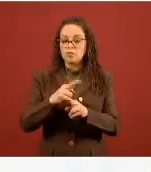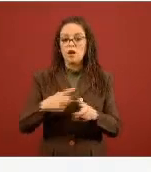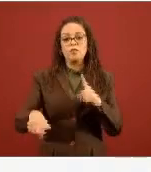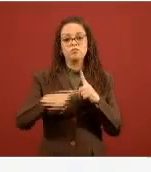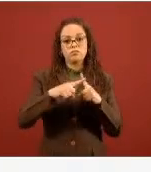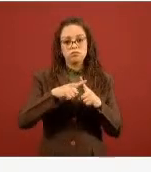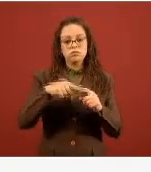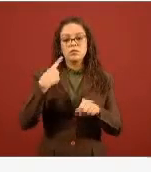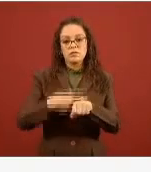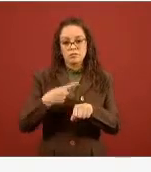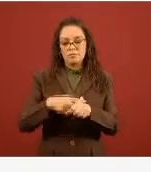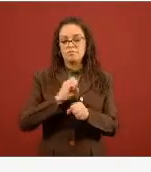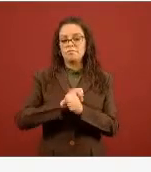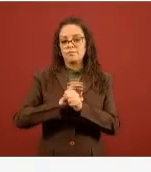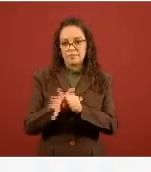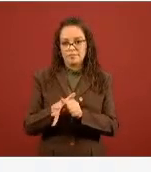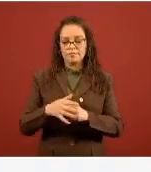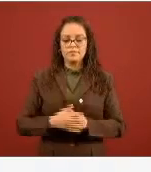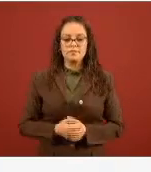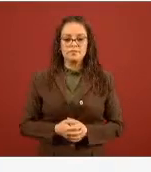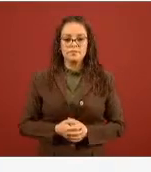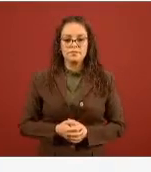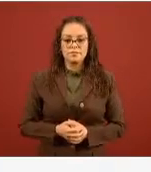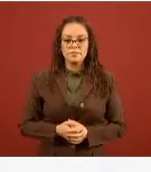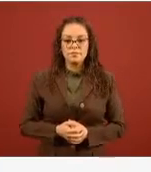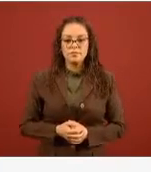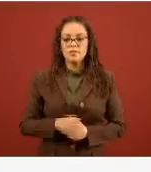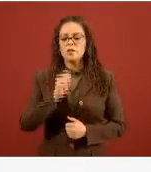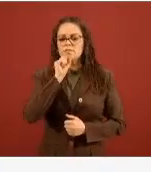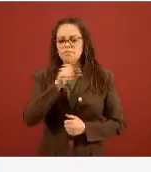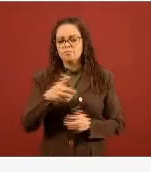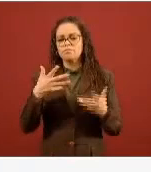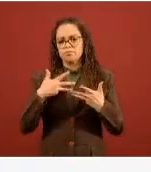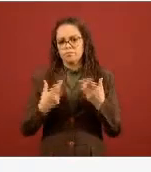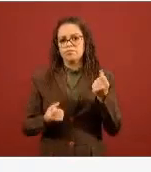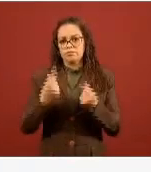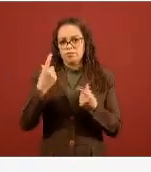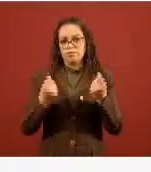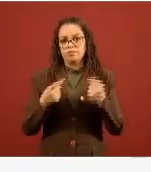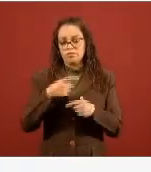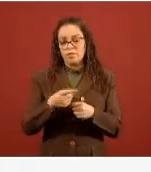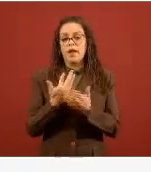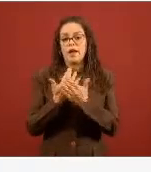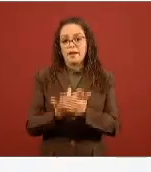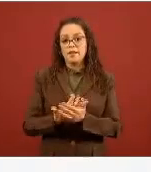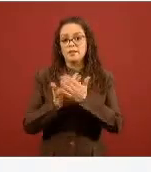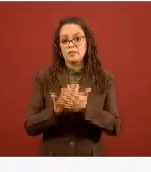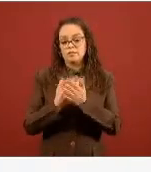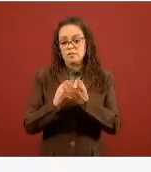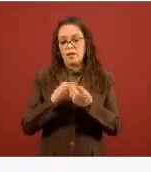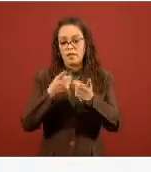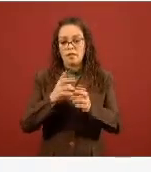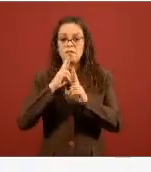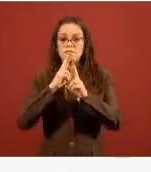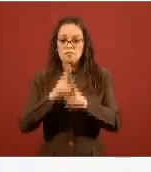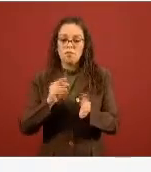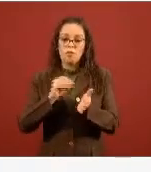positivo. Pero, como ustedes pueden ver, tenemos también casos sospechosos que están esperando ese resultado y donde